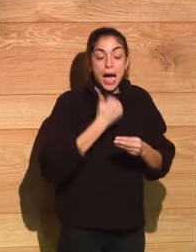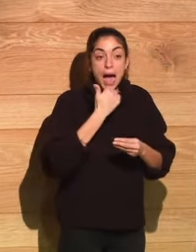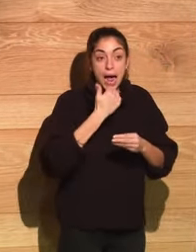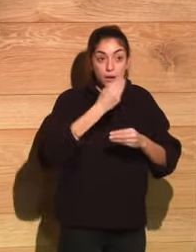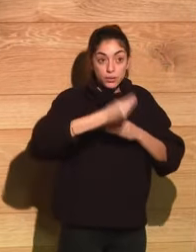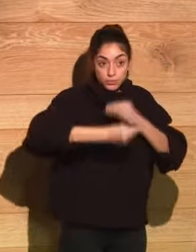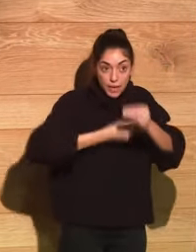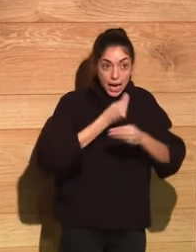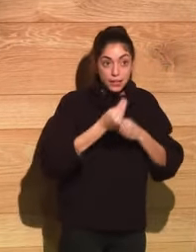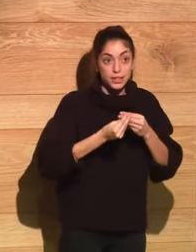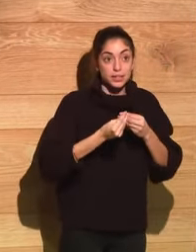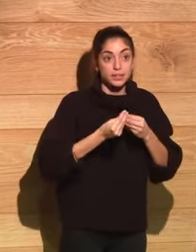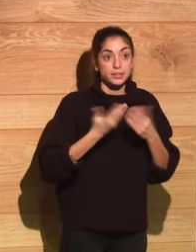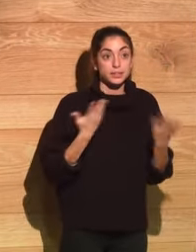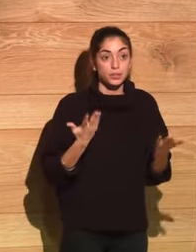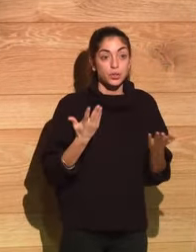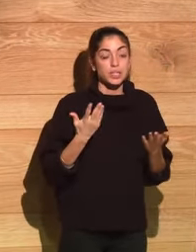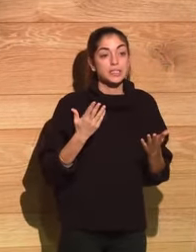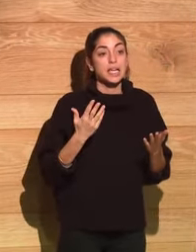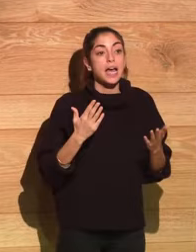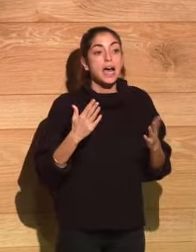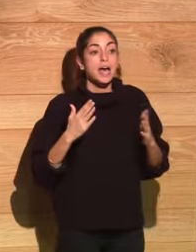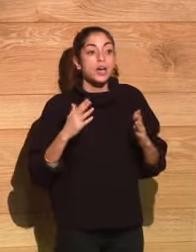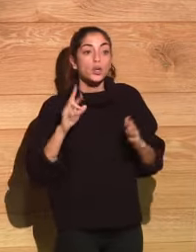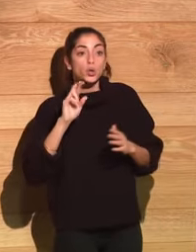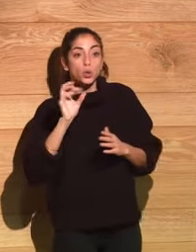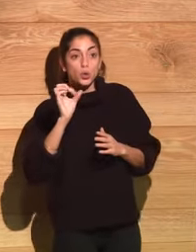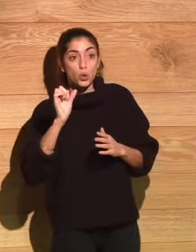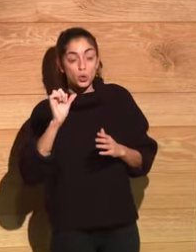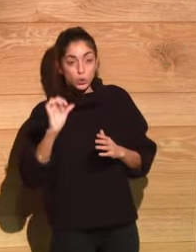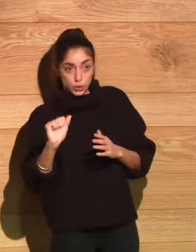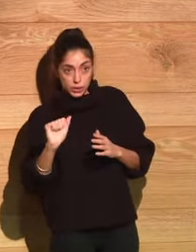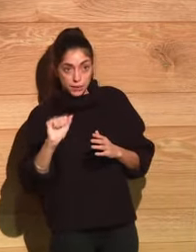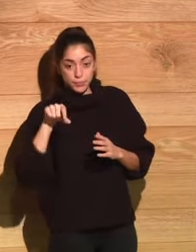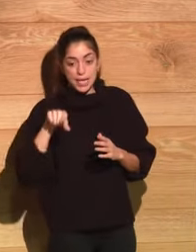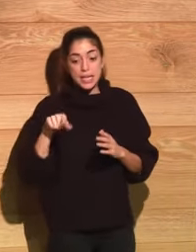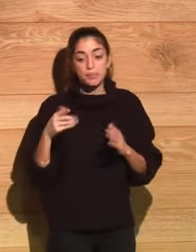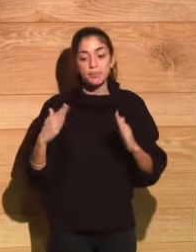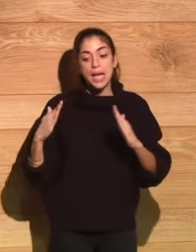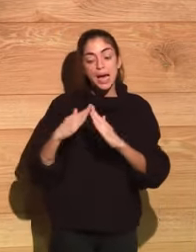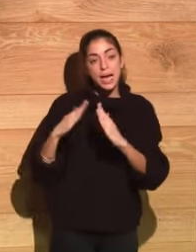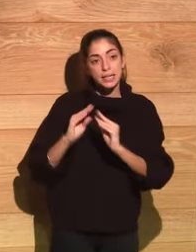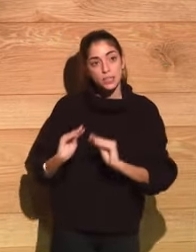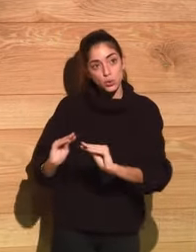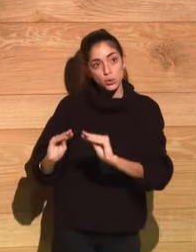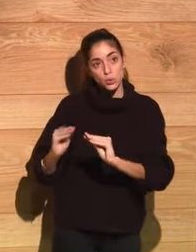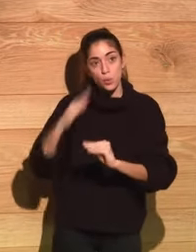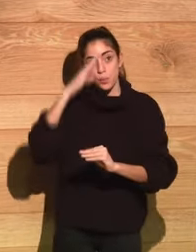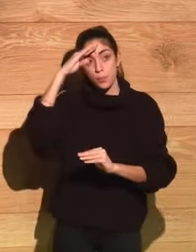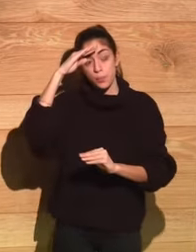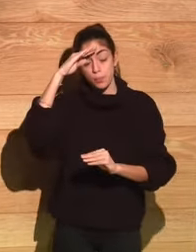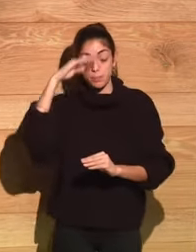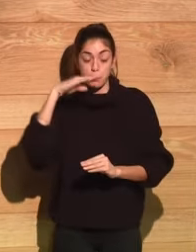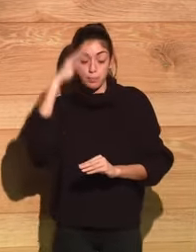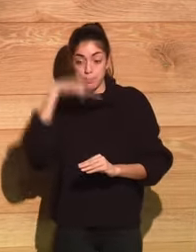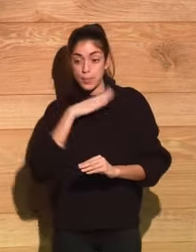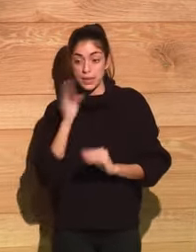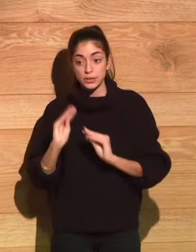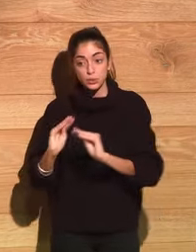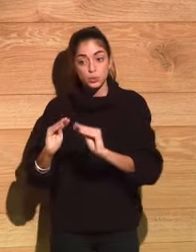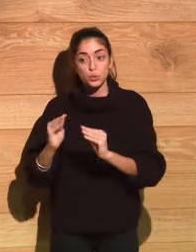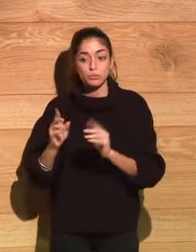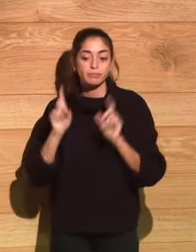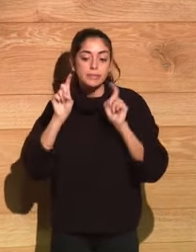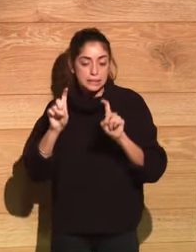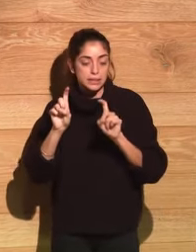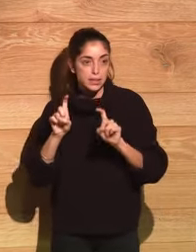La enseñó su madre en casa, Rosa Cruz Arimón, y eso fueron todos los estudios que tuvo. Después, cuando a los 15 años la metieron en una cosa que creo que